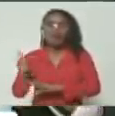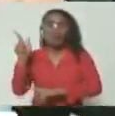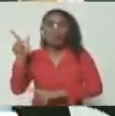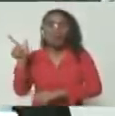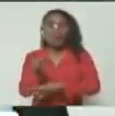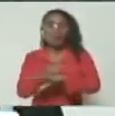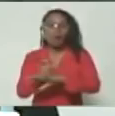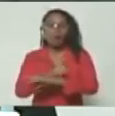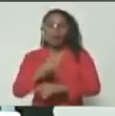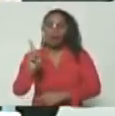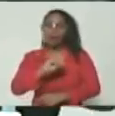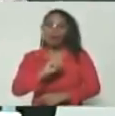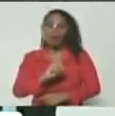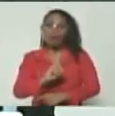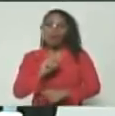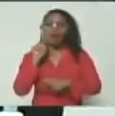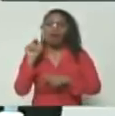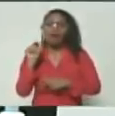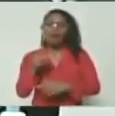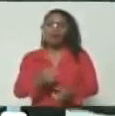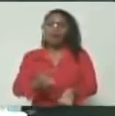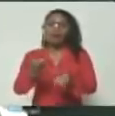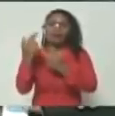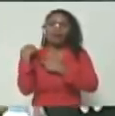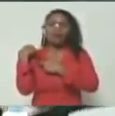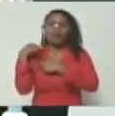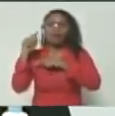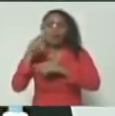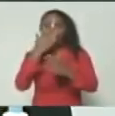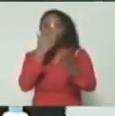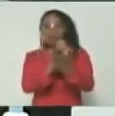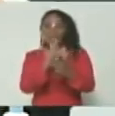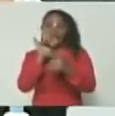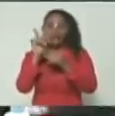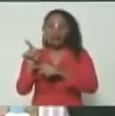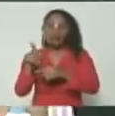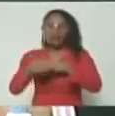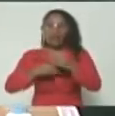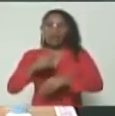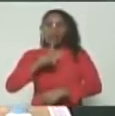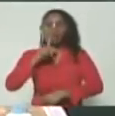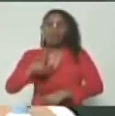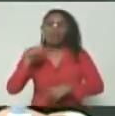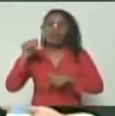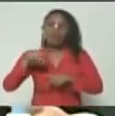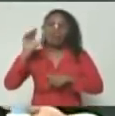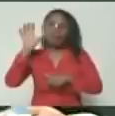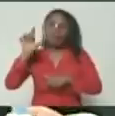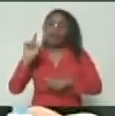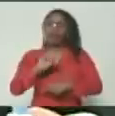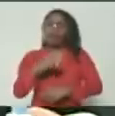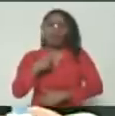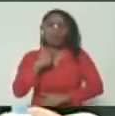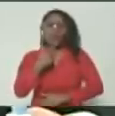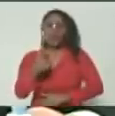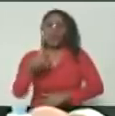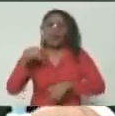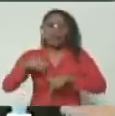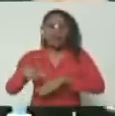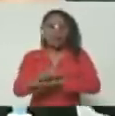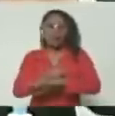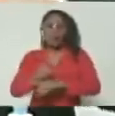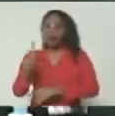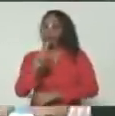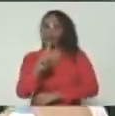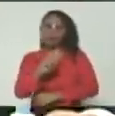no. Eso es un irresponsable que está al frente de eso y que le hace daño al país. Yo no estoy diciendo que le hace daño al gobierno.